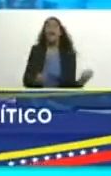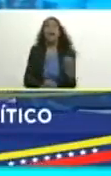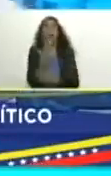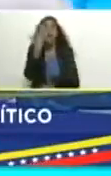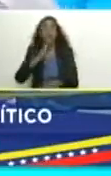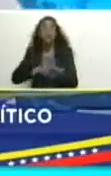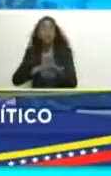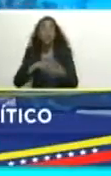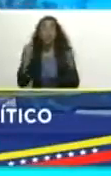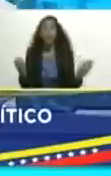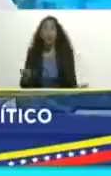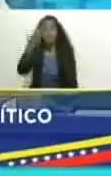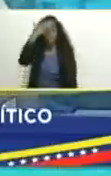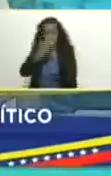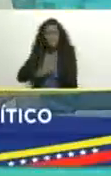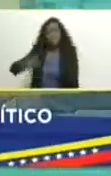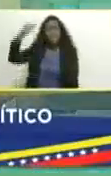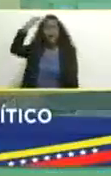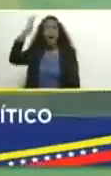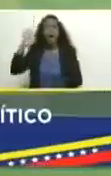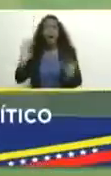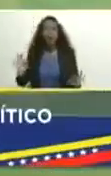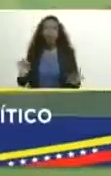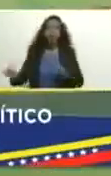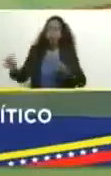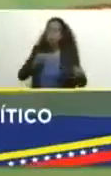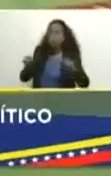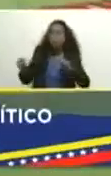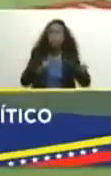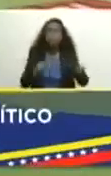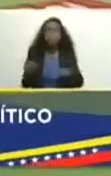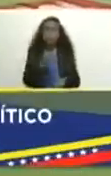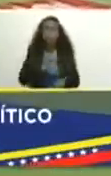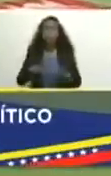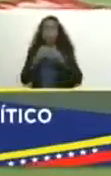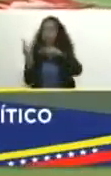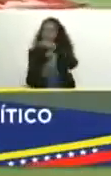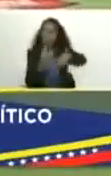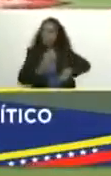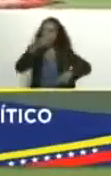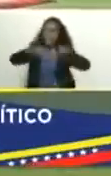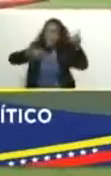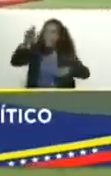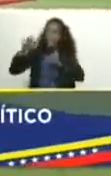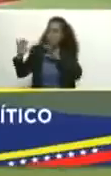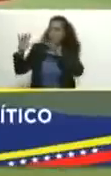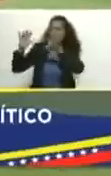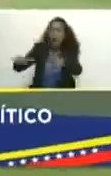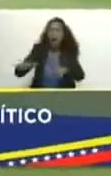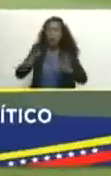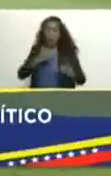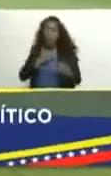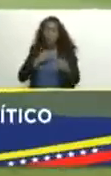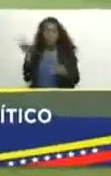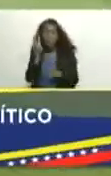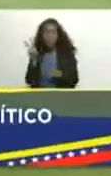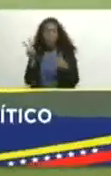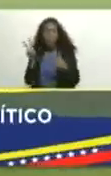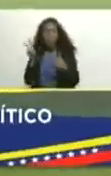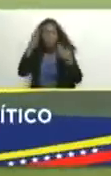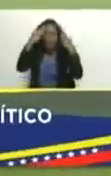soluciones, crecerse por encima de las dificultades y los problemas. Toda revolución verdadera, como es la nuestra, tiene